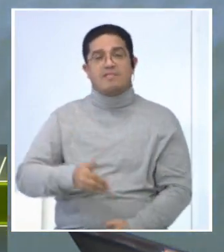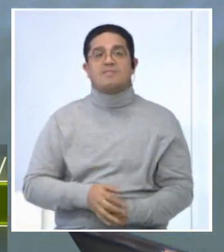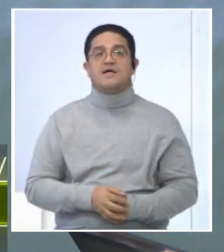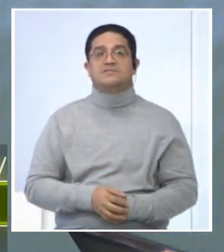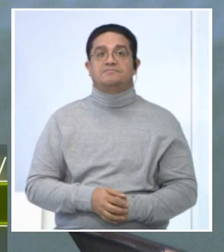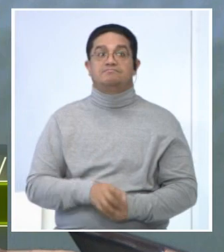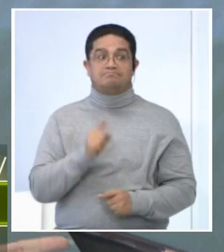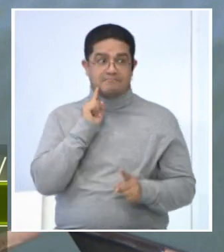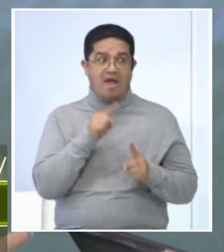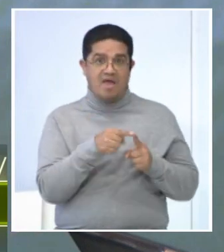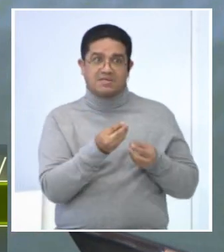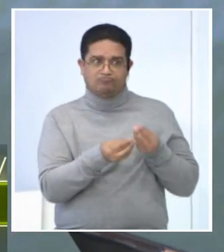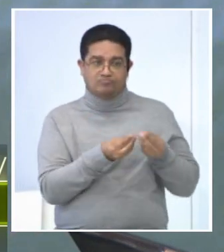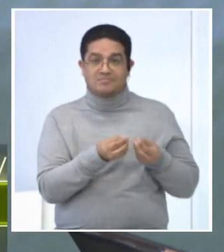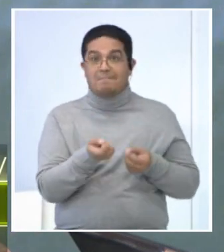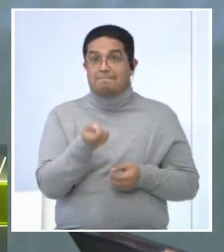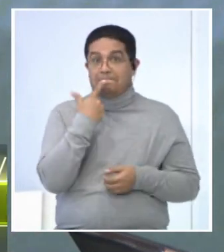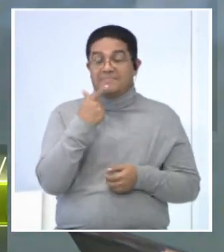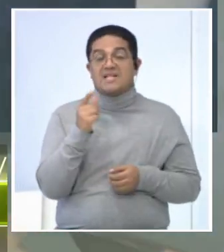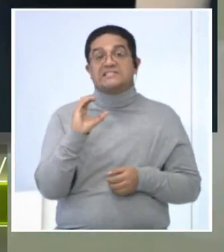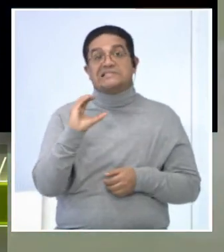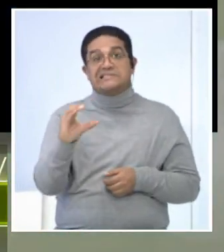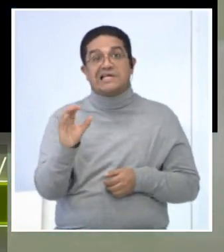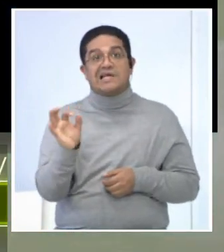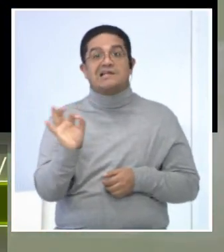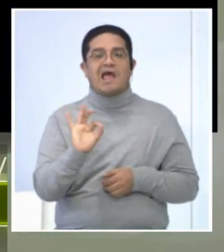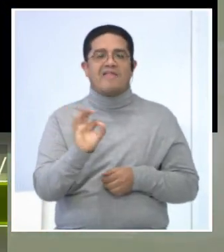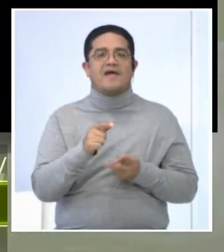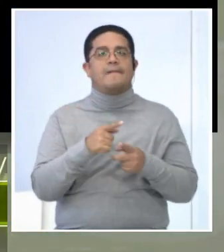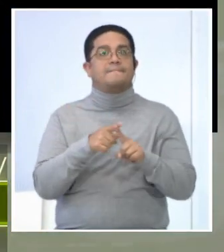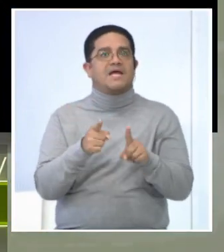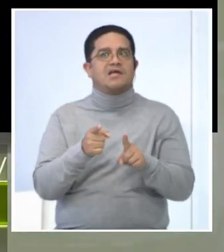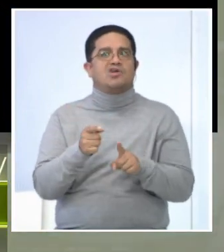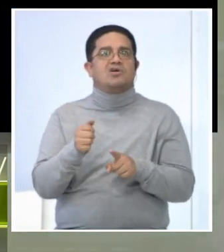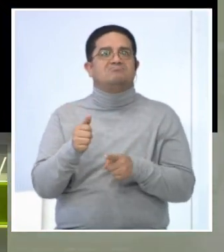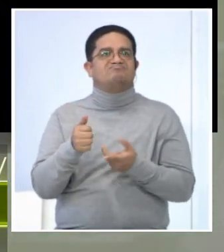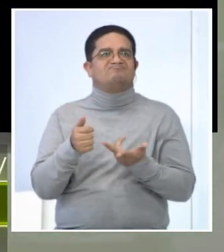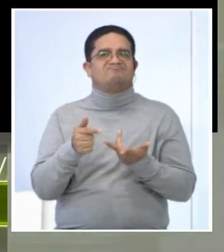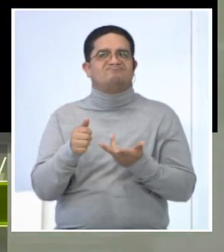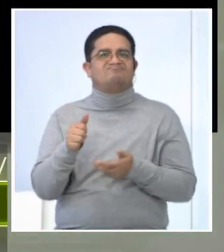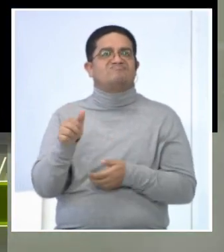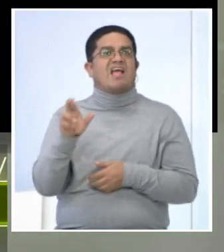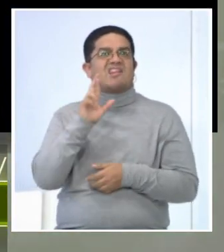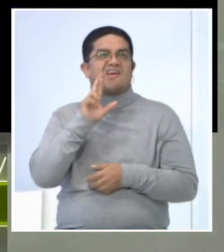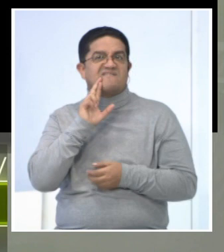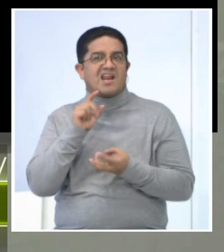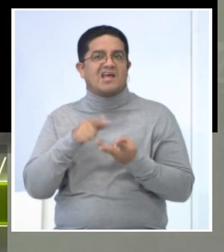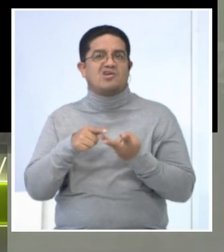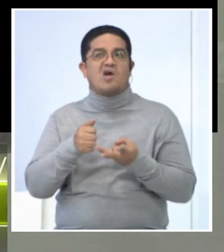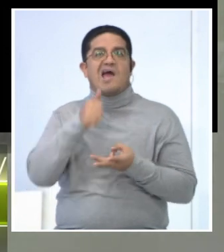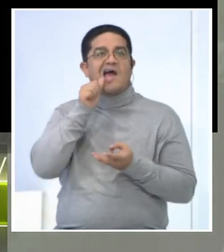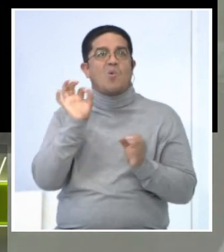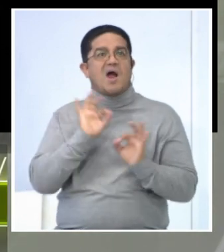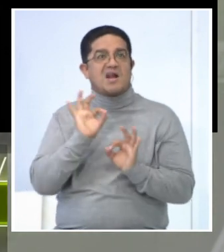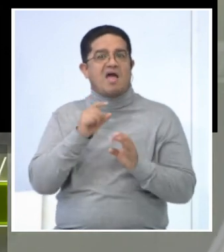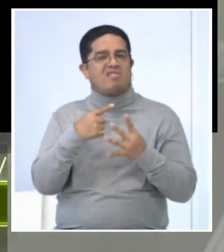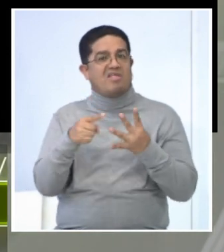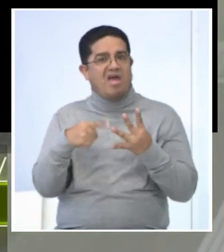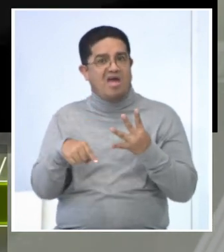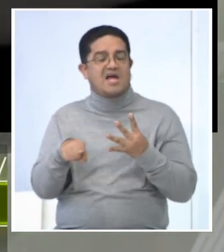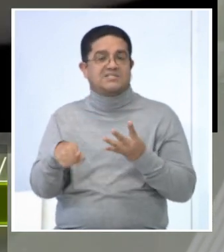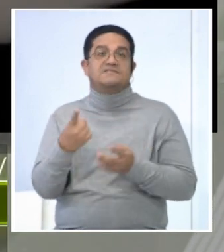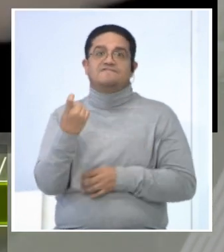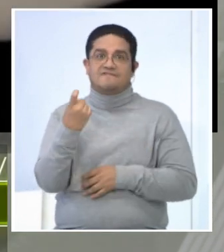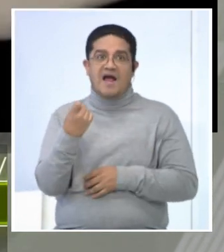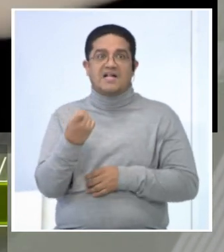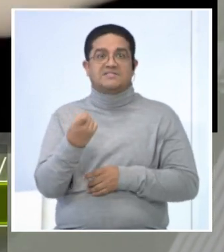formación del colágeno. Si no tomamos vitamina C y todo es refresco, no consumimos agua, o sea que es un sinnúmero de vitaminas que nos